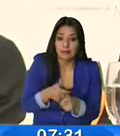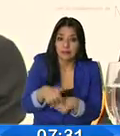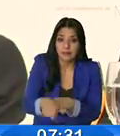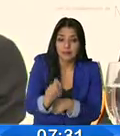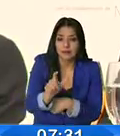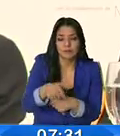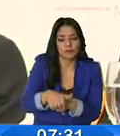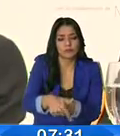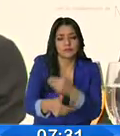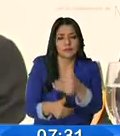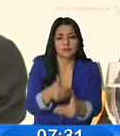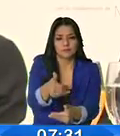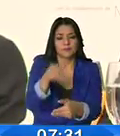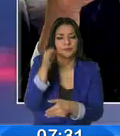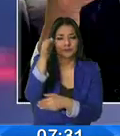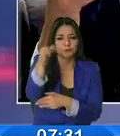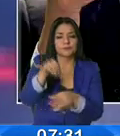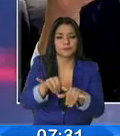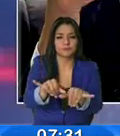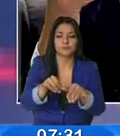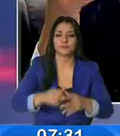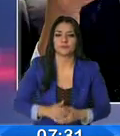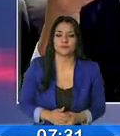creo que en el mediano plazo.